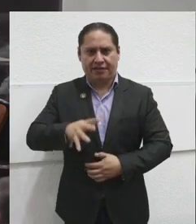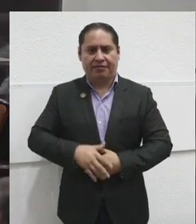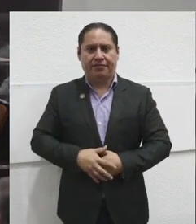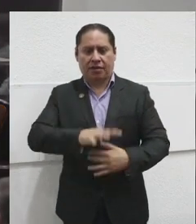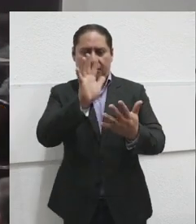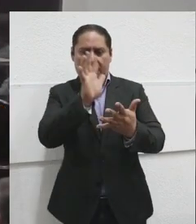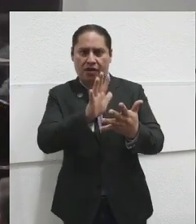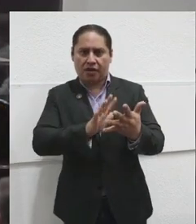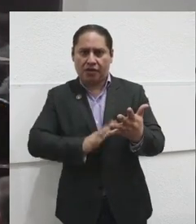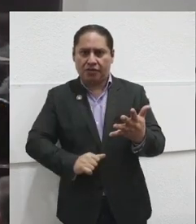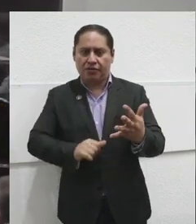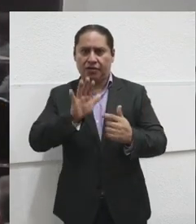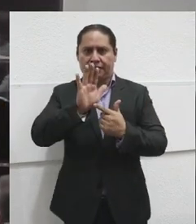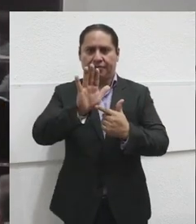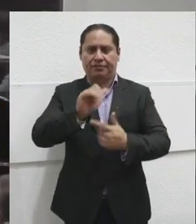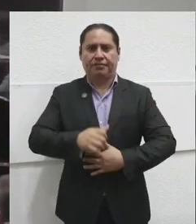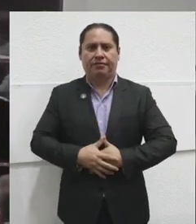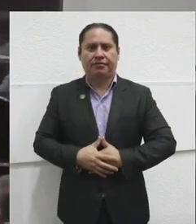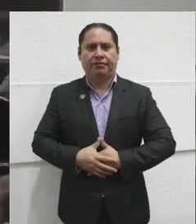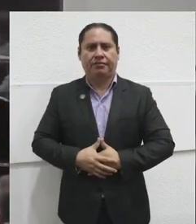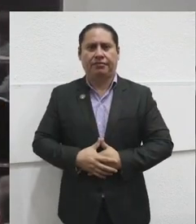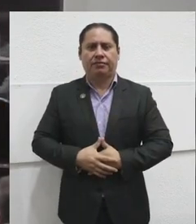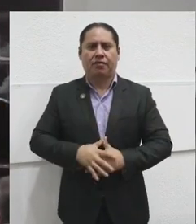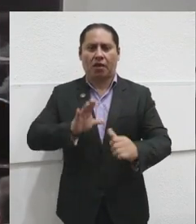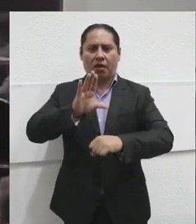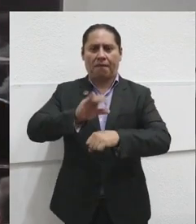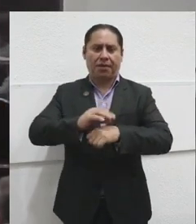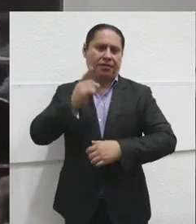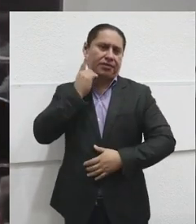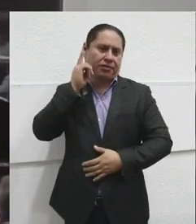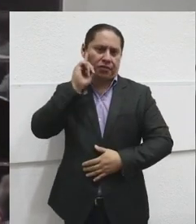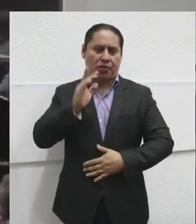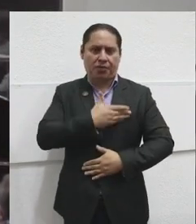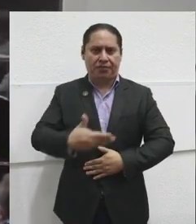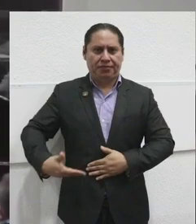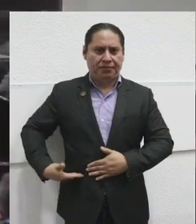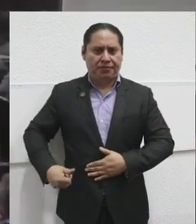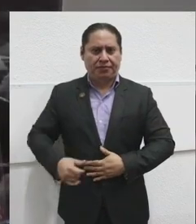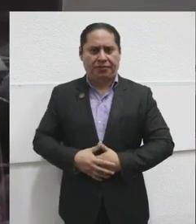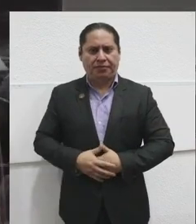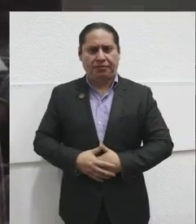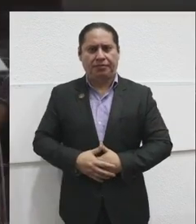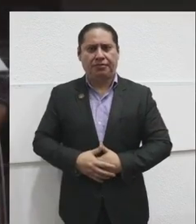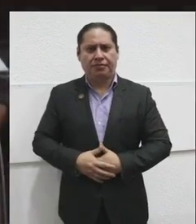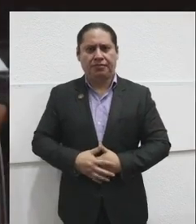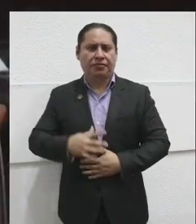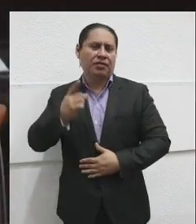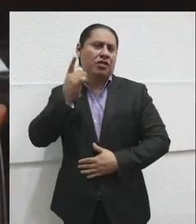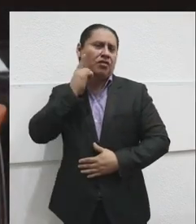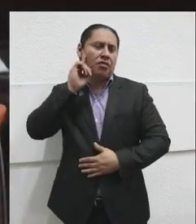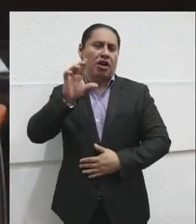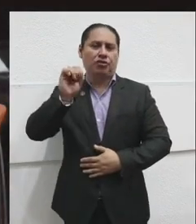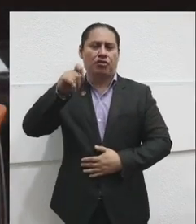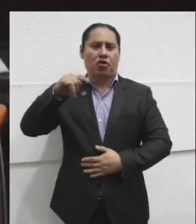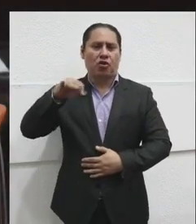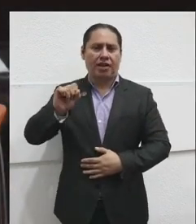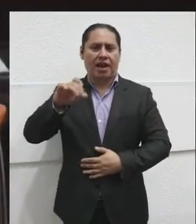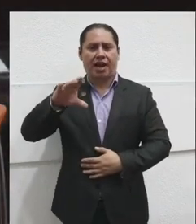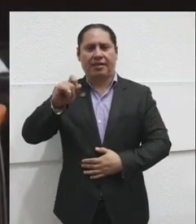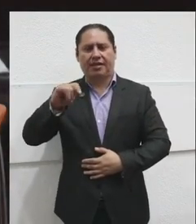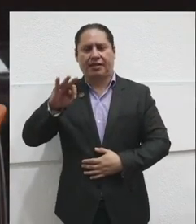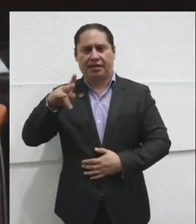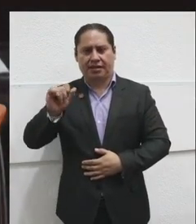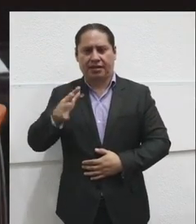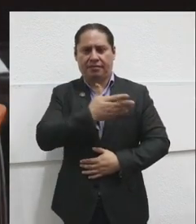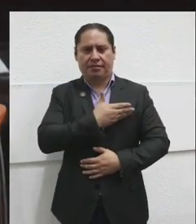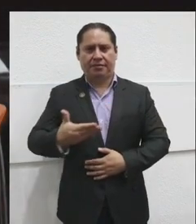de lectura al documento de cuenta. Con su permiso, diputada presidenta, diputada Sonia Catalina Álvarez,